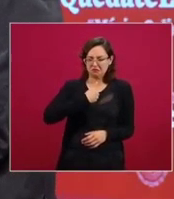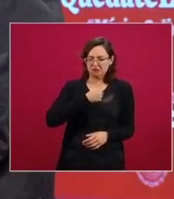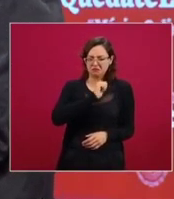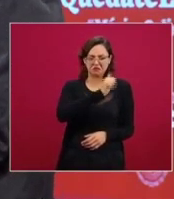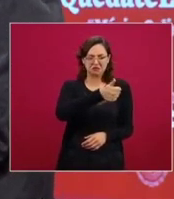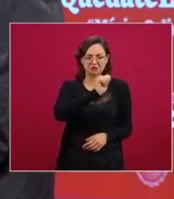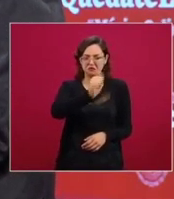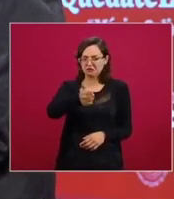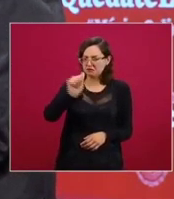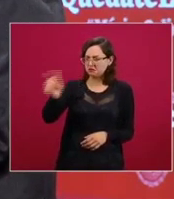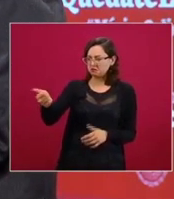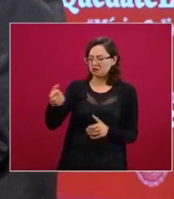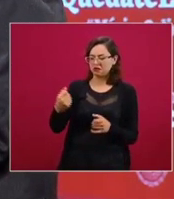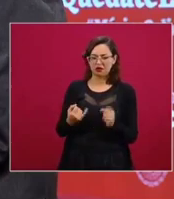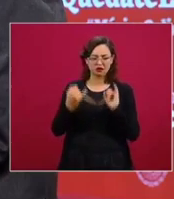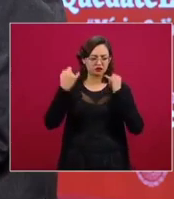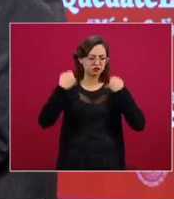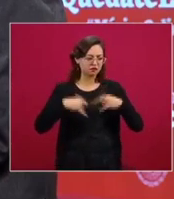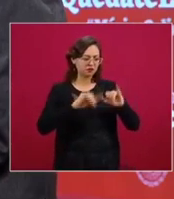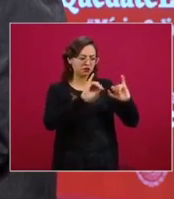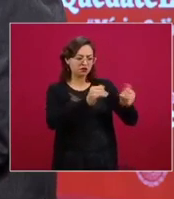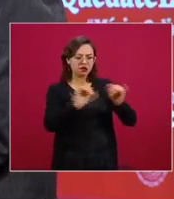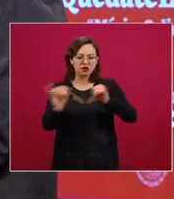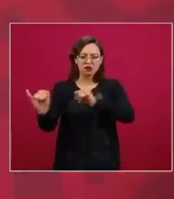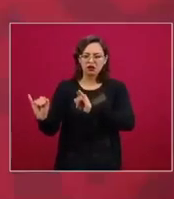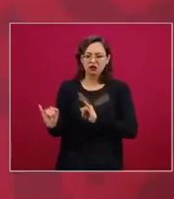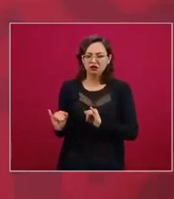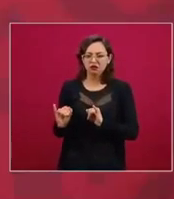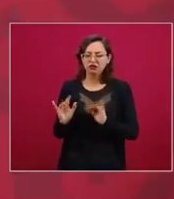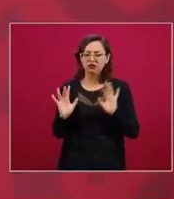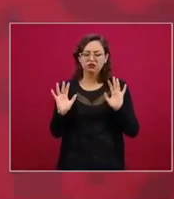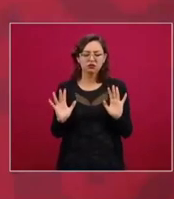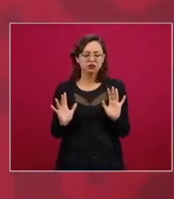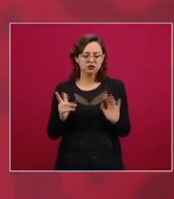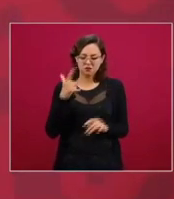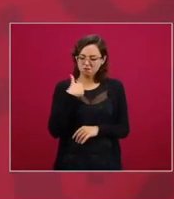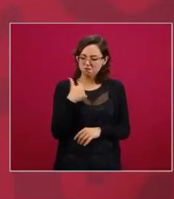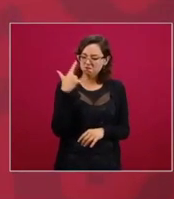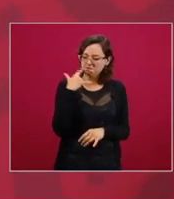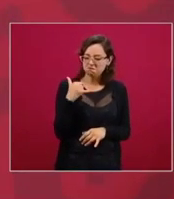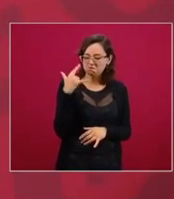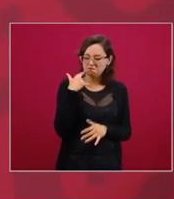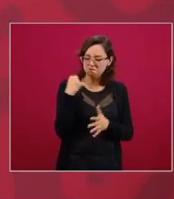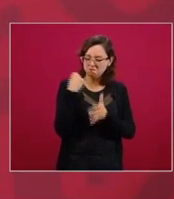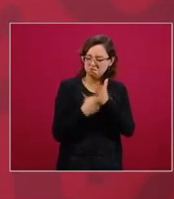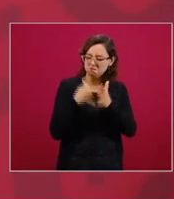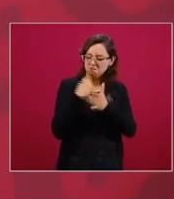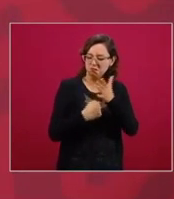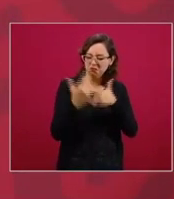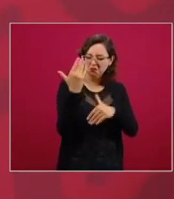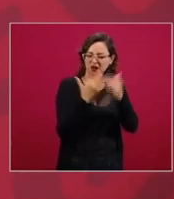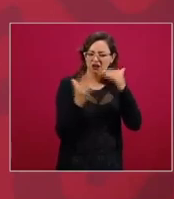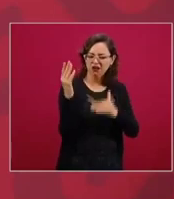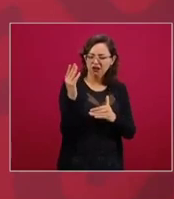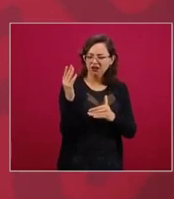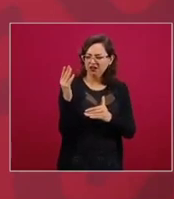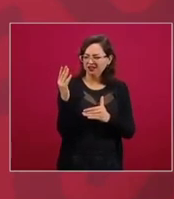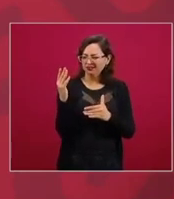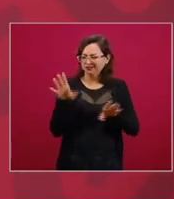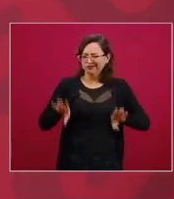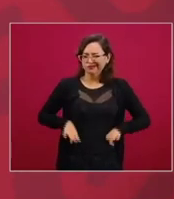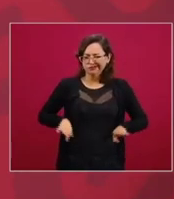pues miren, felicidades a las educadoras. No hay nada nuevo, la información ya la habíamos mencionado anteriormente. Las cosas